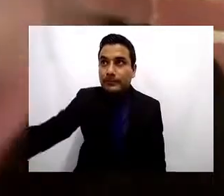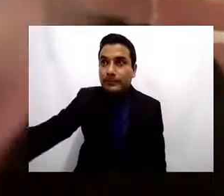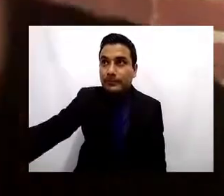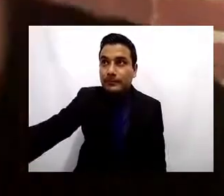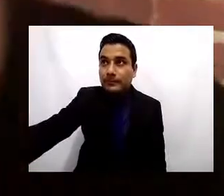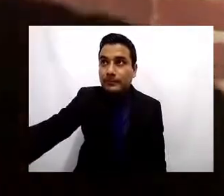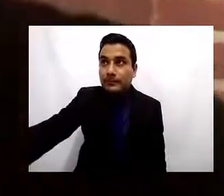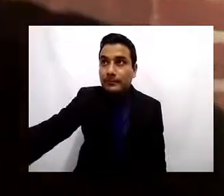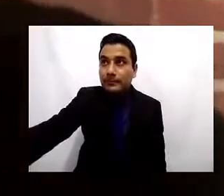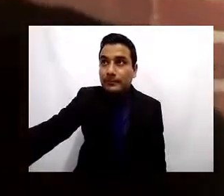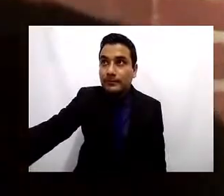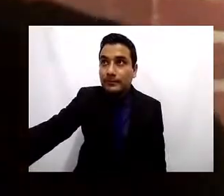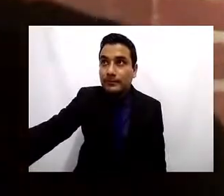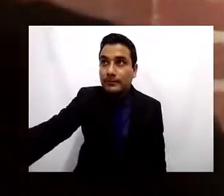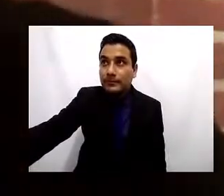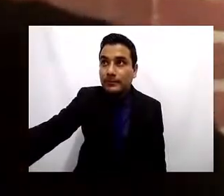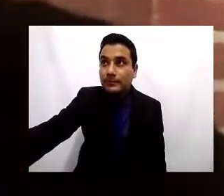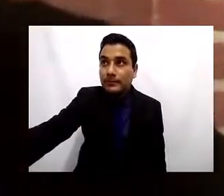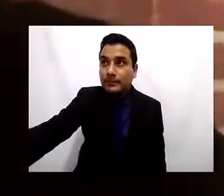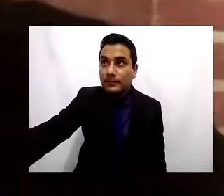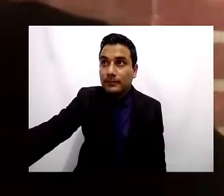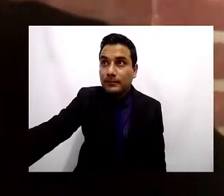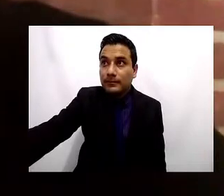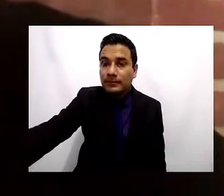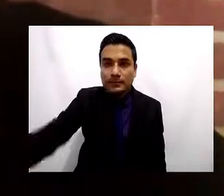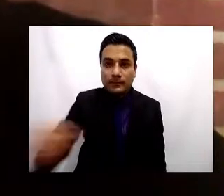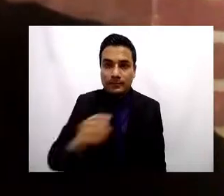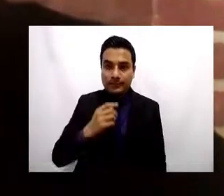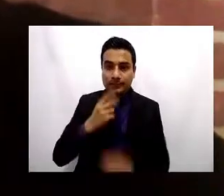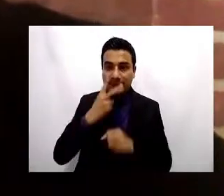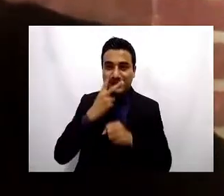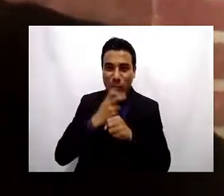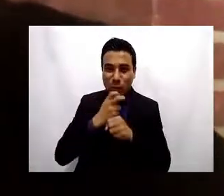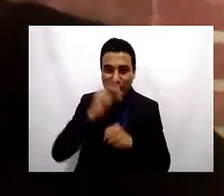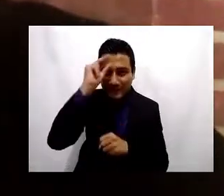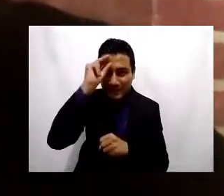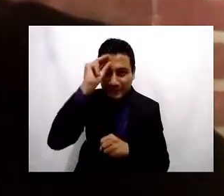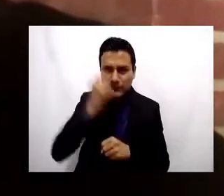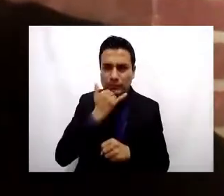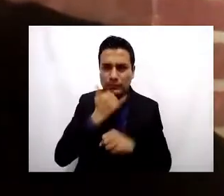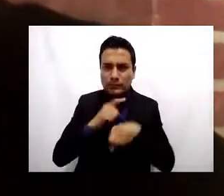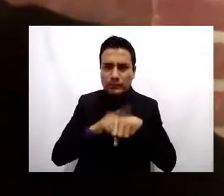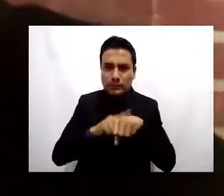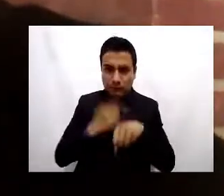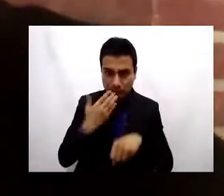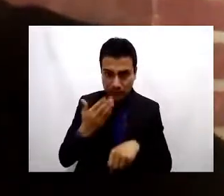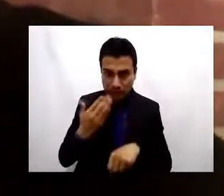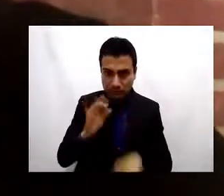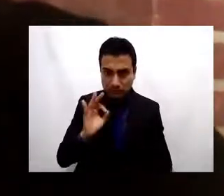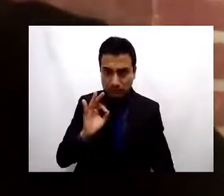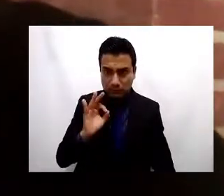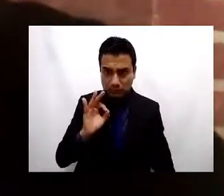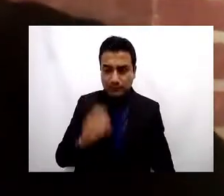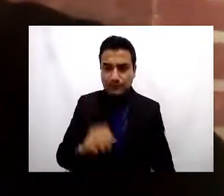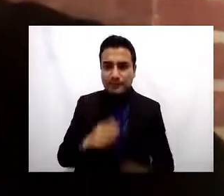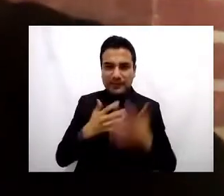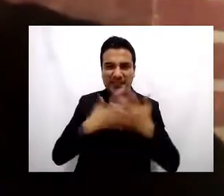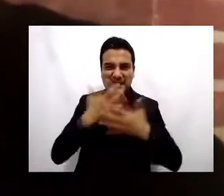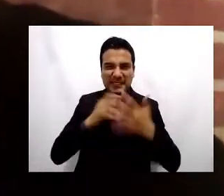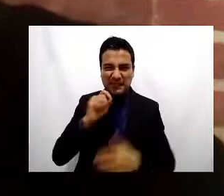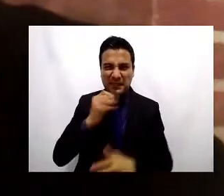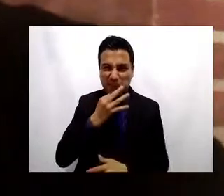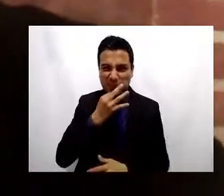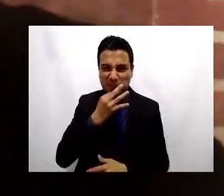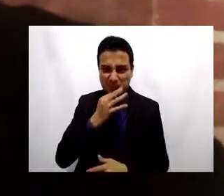La segunda de las inteligencias, ¿cómo vengo de este tiempo? Vengo bien, ¿no? Sí, venimos, todavía tengo 15, 20 minutos más,